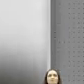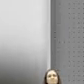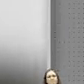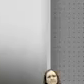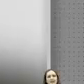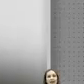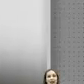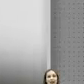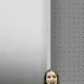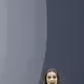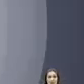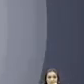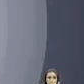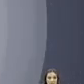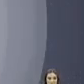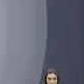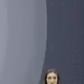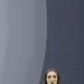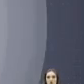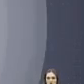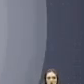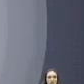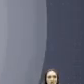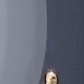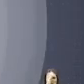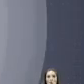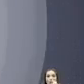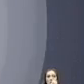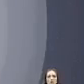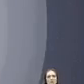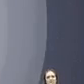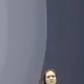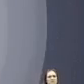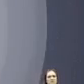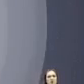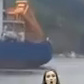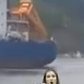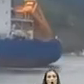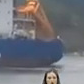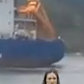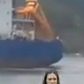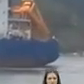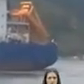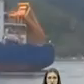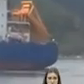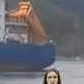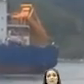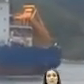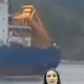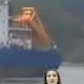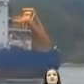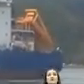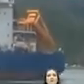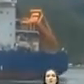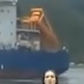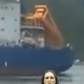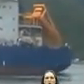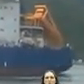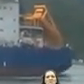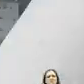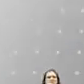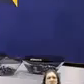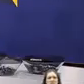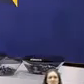fue herido en medio de un desalojo. Sigue en problemas la operación del transporte público en Bucaramanga y entró en operación la draga china en el puerto